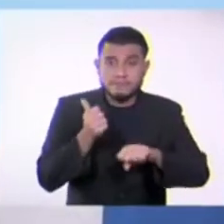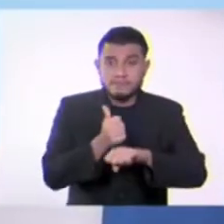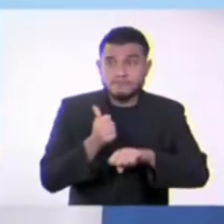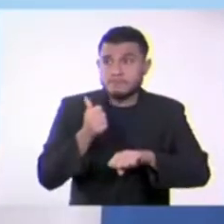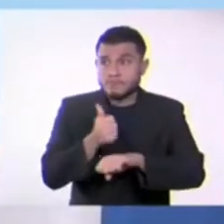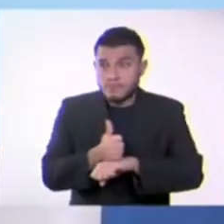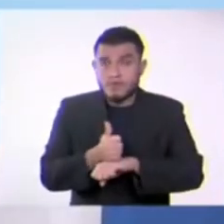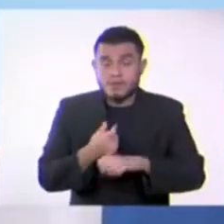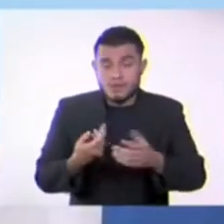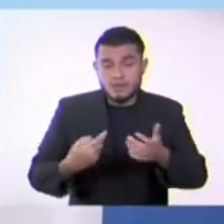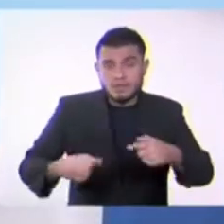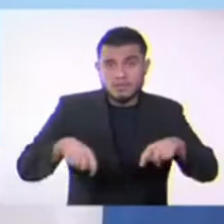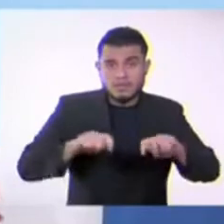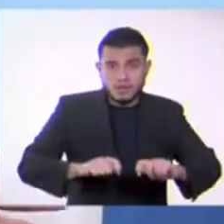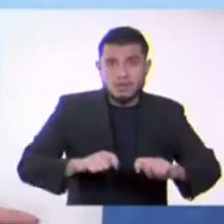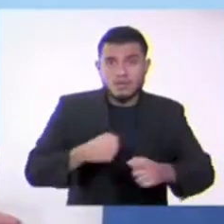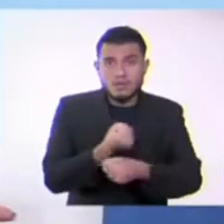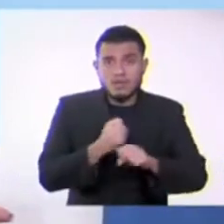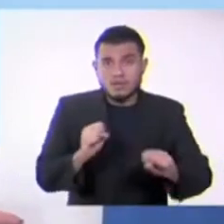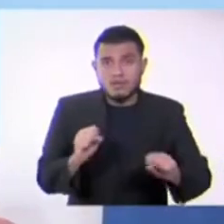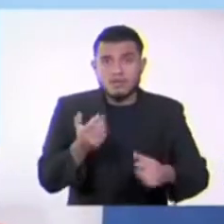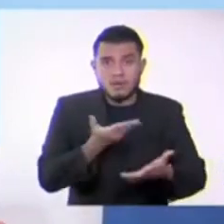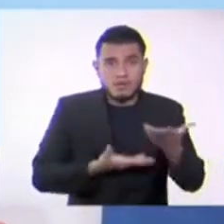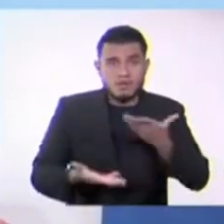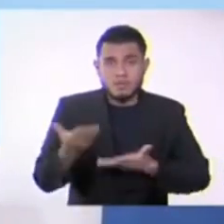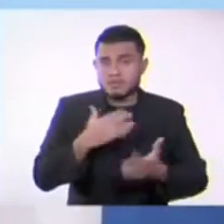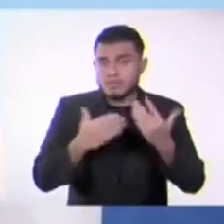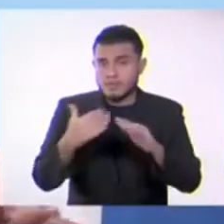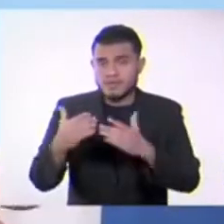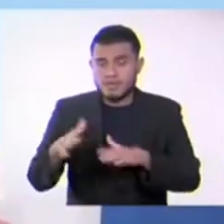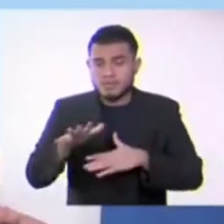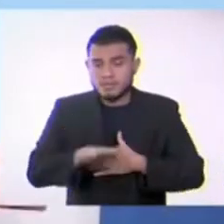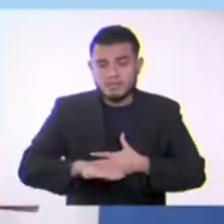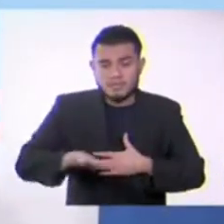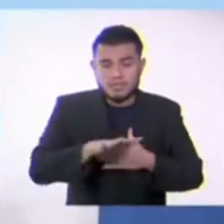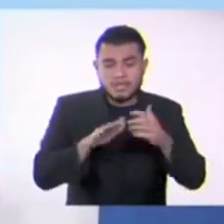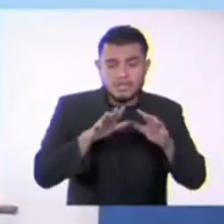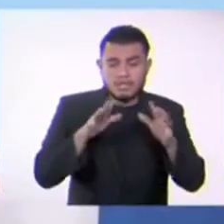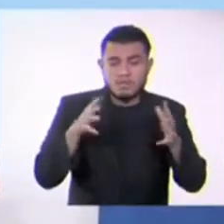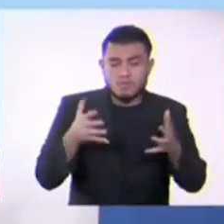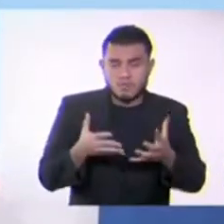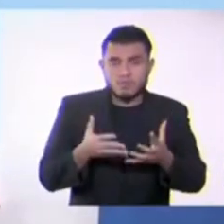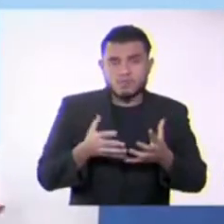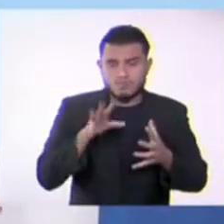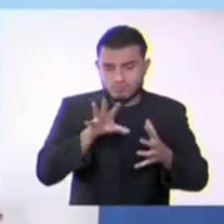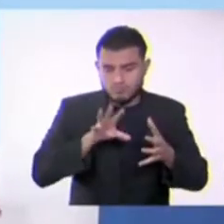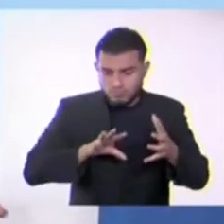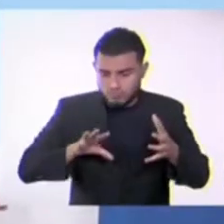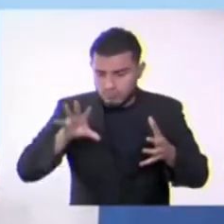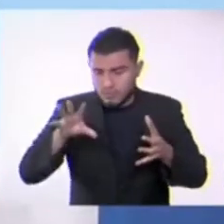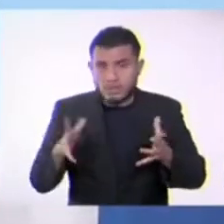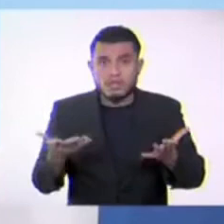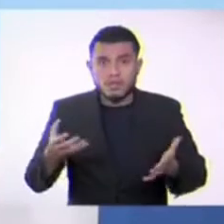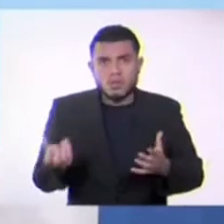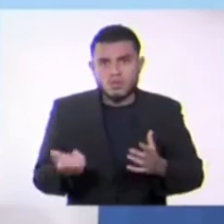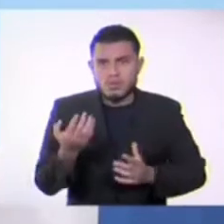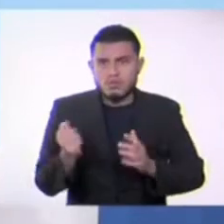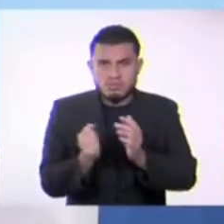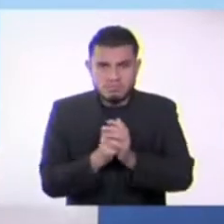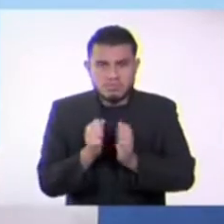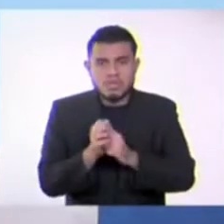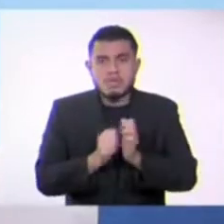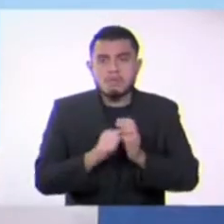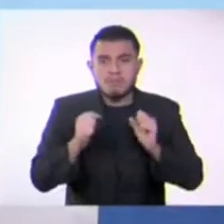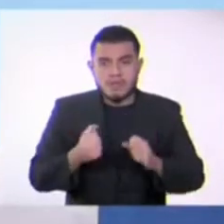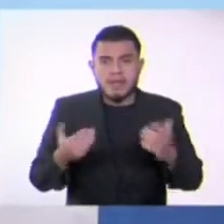libre comercio en diversas zonas geográficas del mundo. También vamos a abordar nuevos conflictos que se originan, ya que hemos